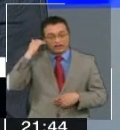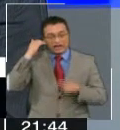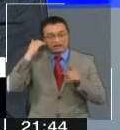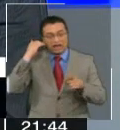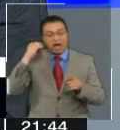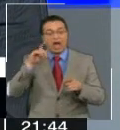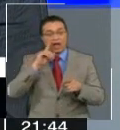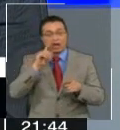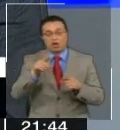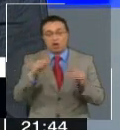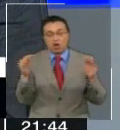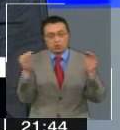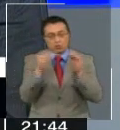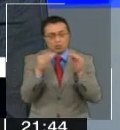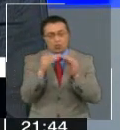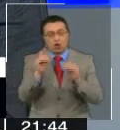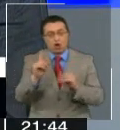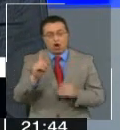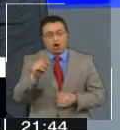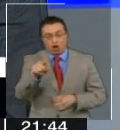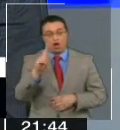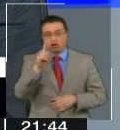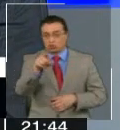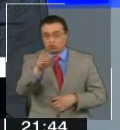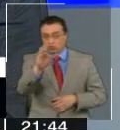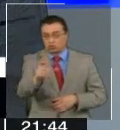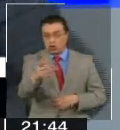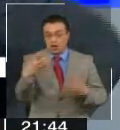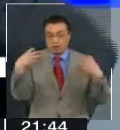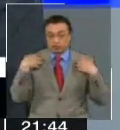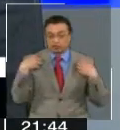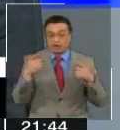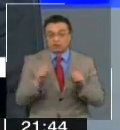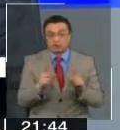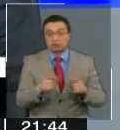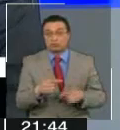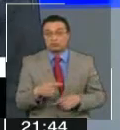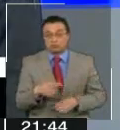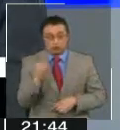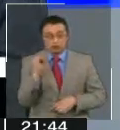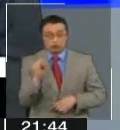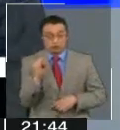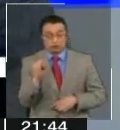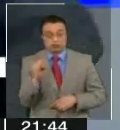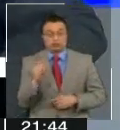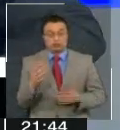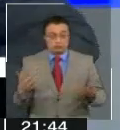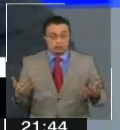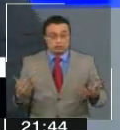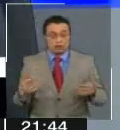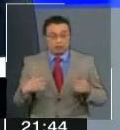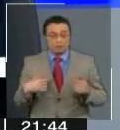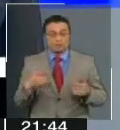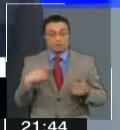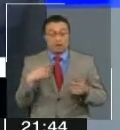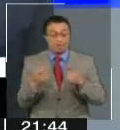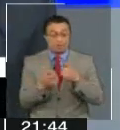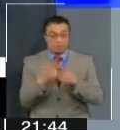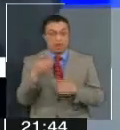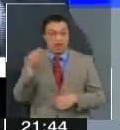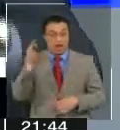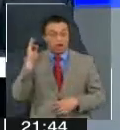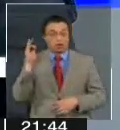y compartía o no, la idea de que usted no era responsable. Sí, tanto así que en una primera